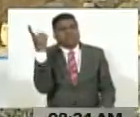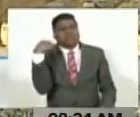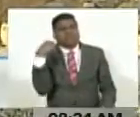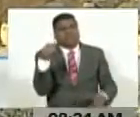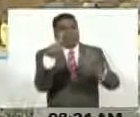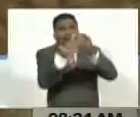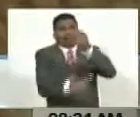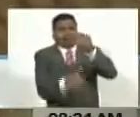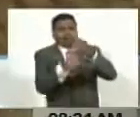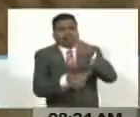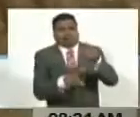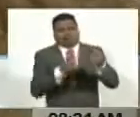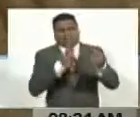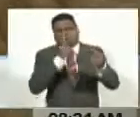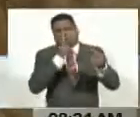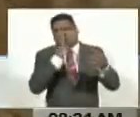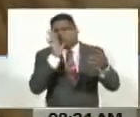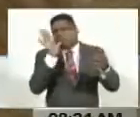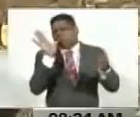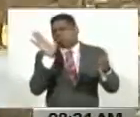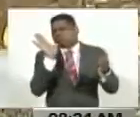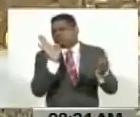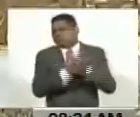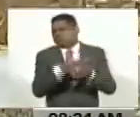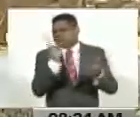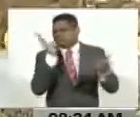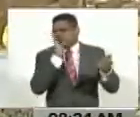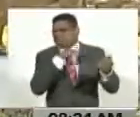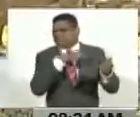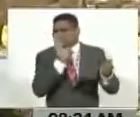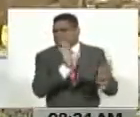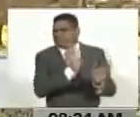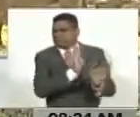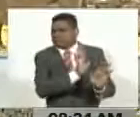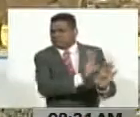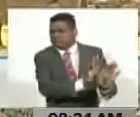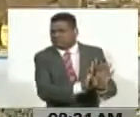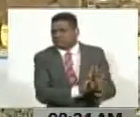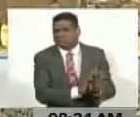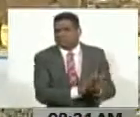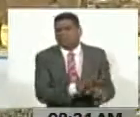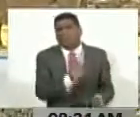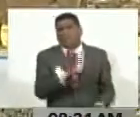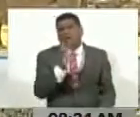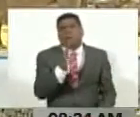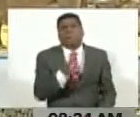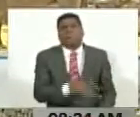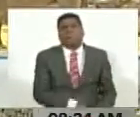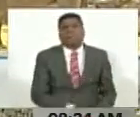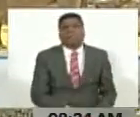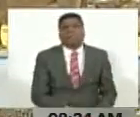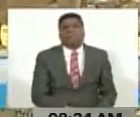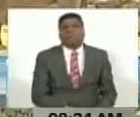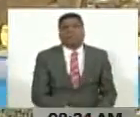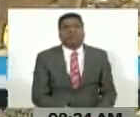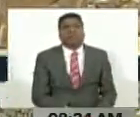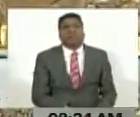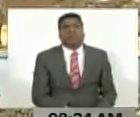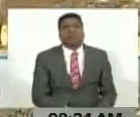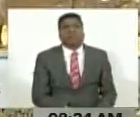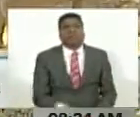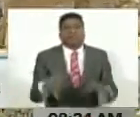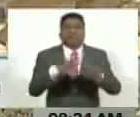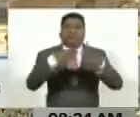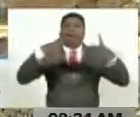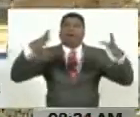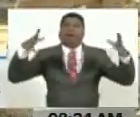una diarrea para ese día, provocando una cierta cantidad de heces. Estamos hablando de un animal de gran